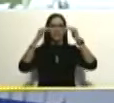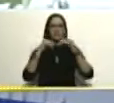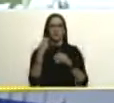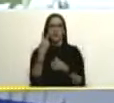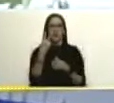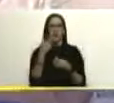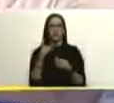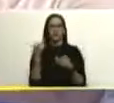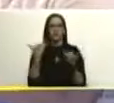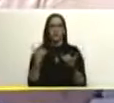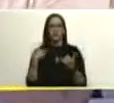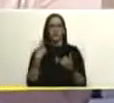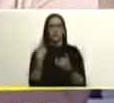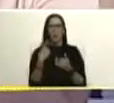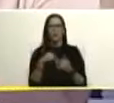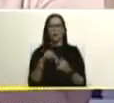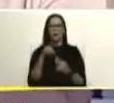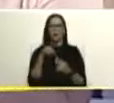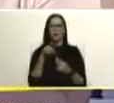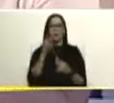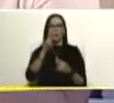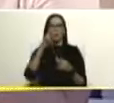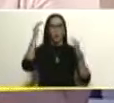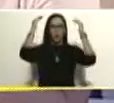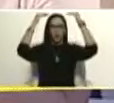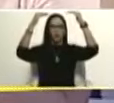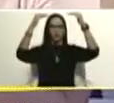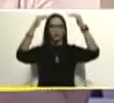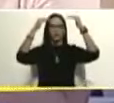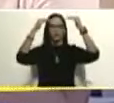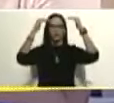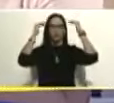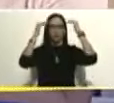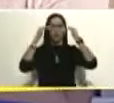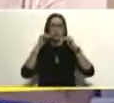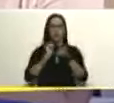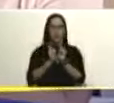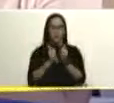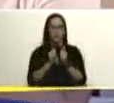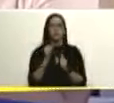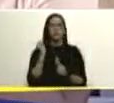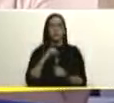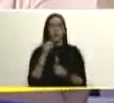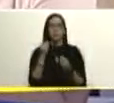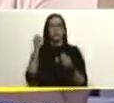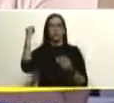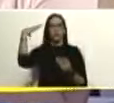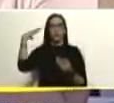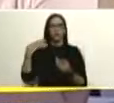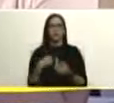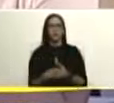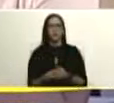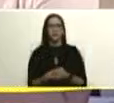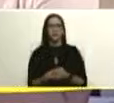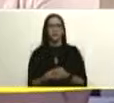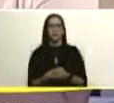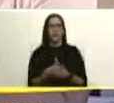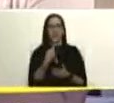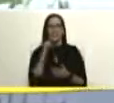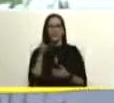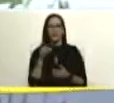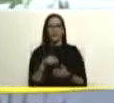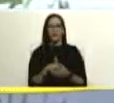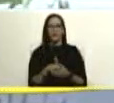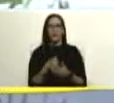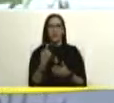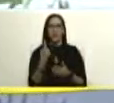atrás. Esto ya tenemos para las canchas. Dos techos. Sí. ¿Para las canchas? Sí, porque hay mucho sol. ¿Qué dices tú? Y bueno,